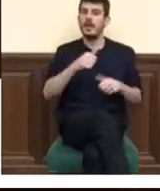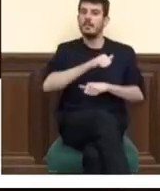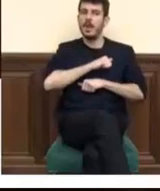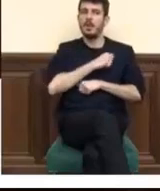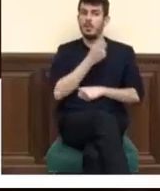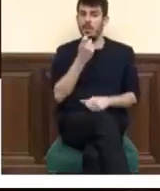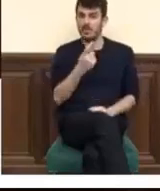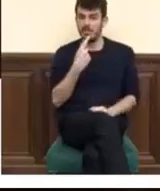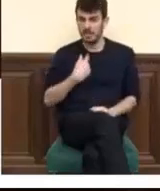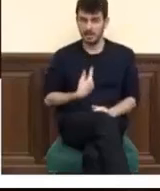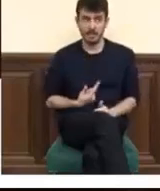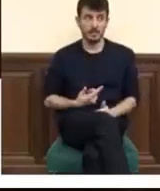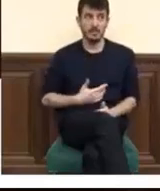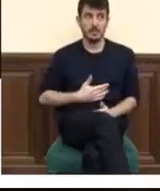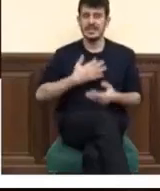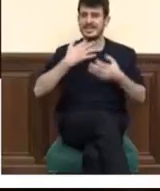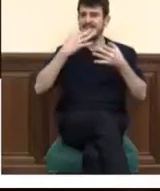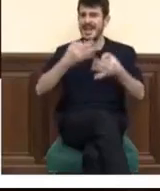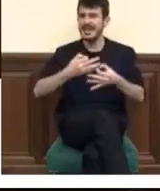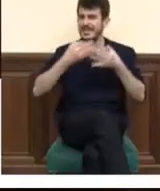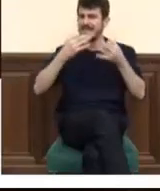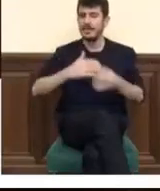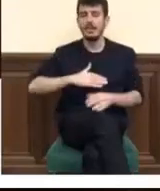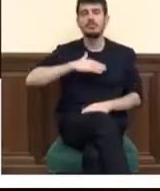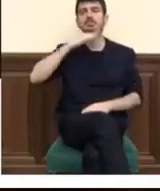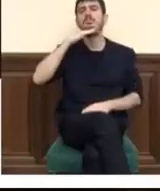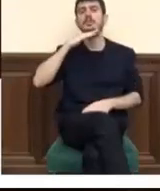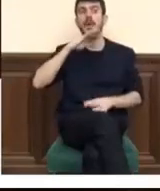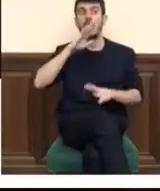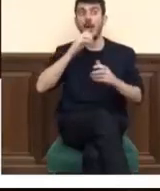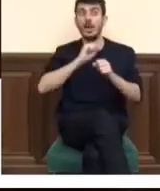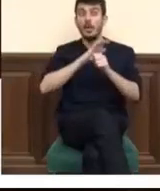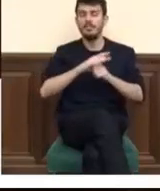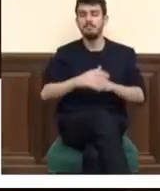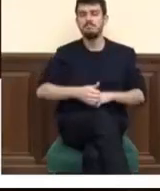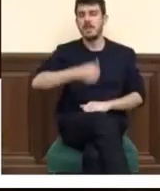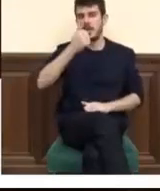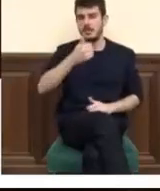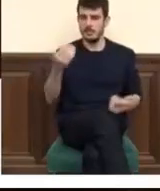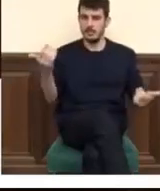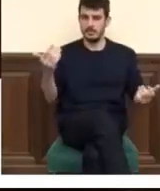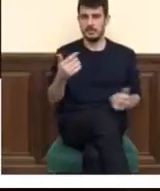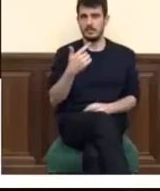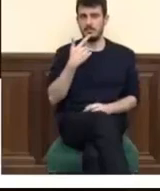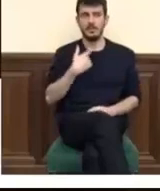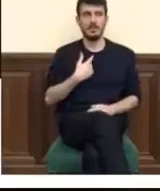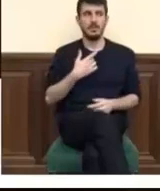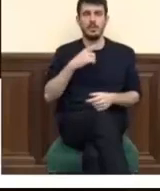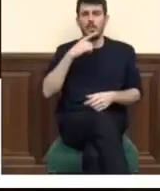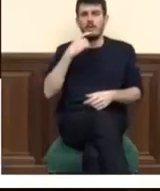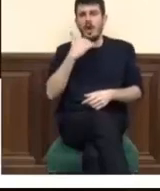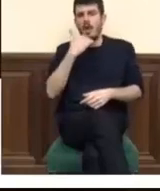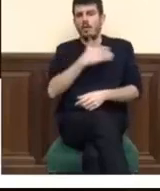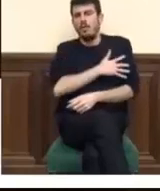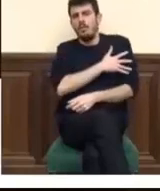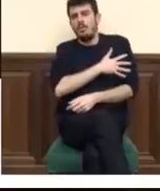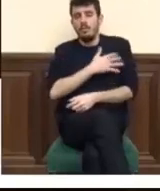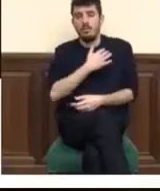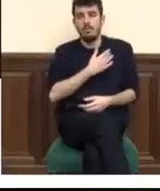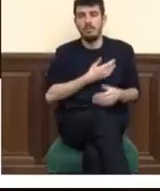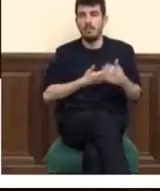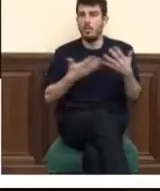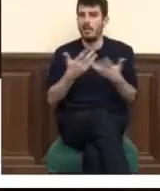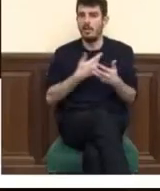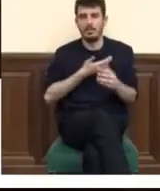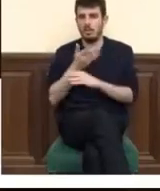madrileños, pero si están hasta arriba, siempre, ahora con el COVID, más. Pero no me digan que te duele cualquier cosa y dicen, no, a urgencias no me